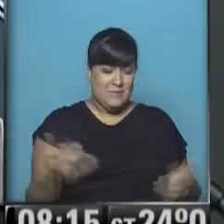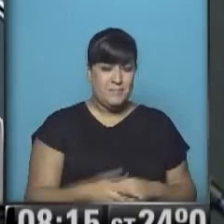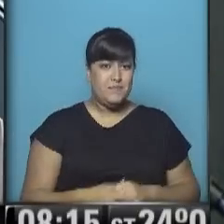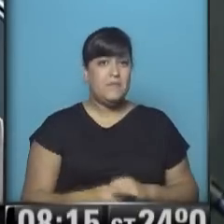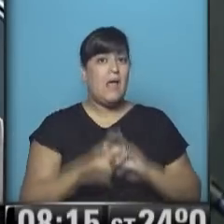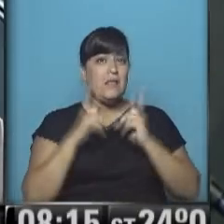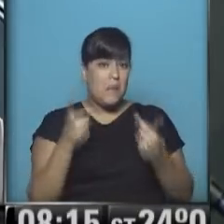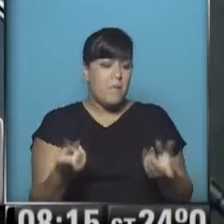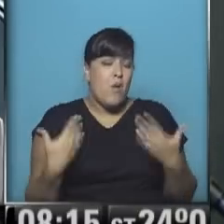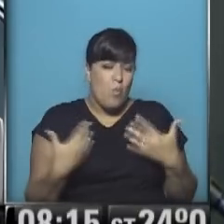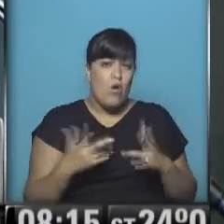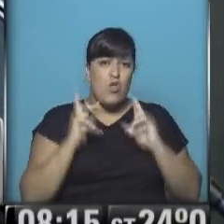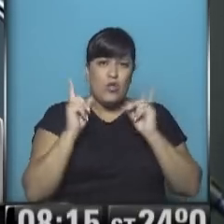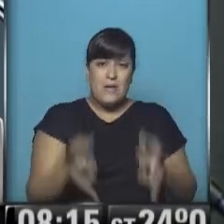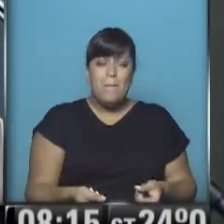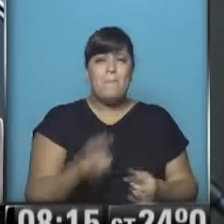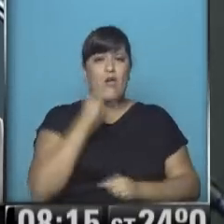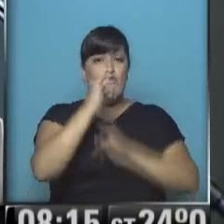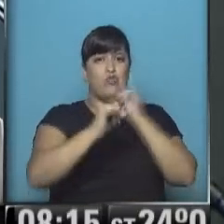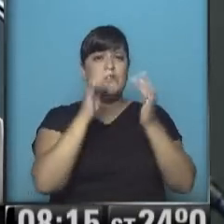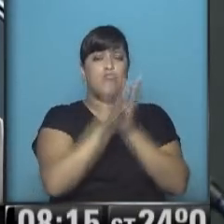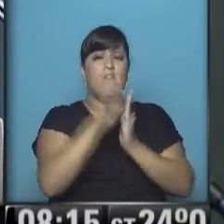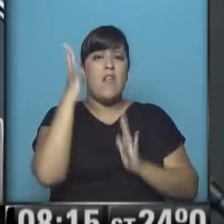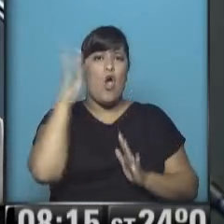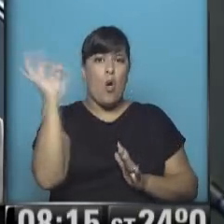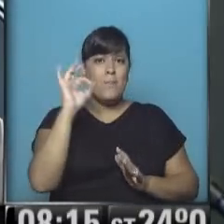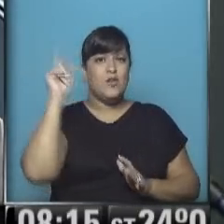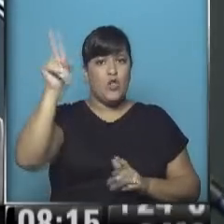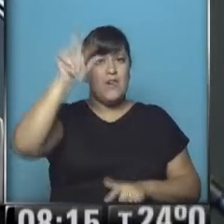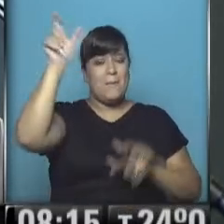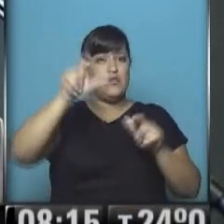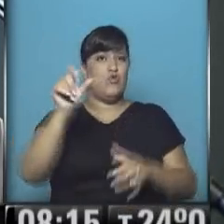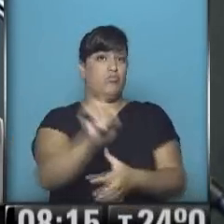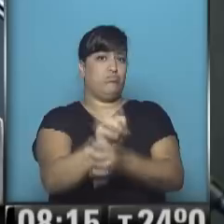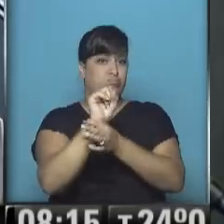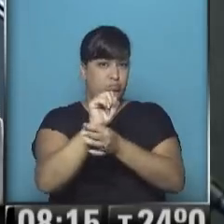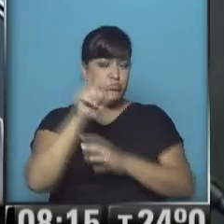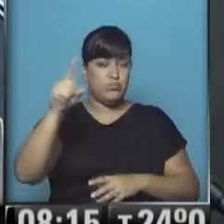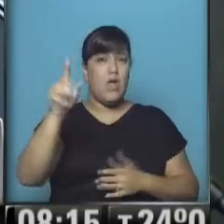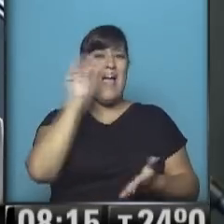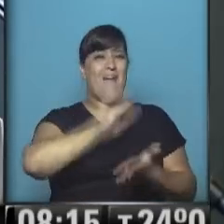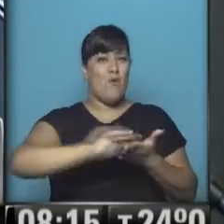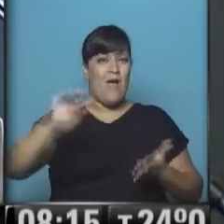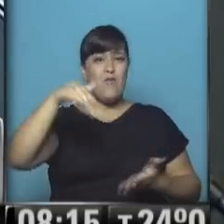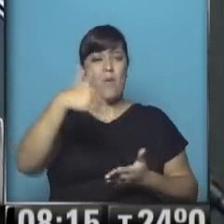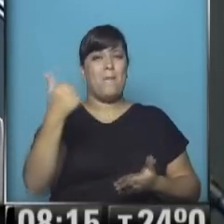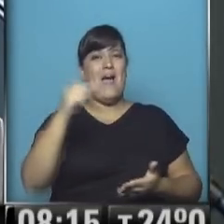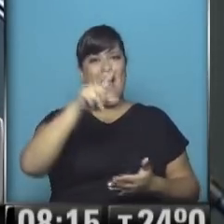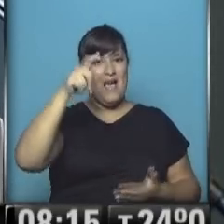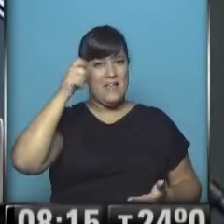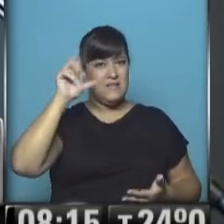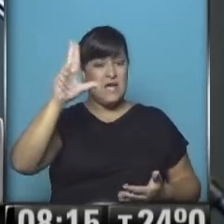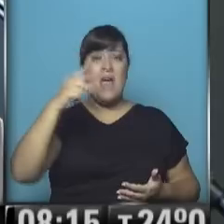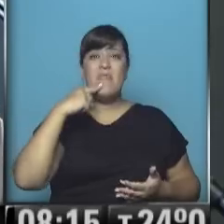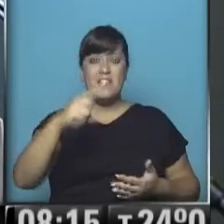puedo también mencionar la opinión de calificados juristas, como por ejemplo el doctor Julio Mayer, que dice que en la denuncia no hay